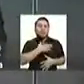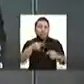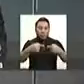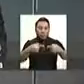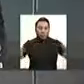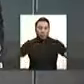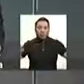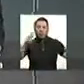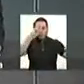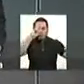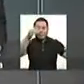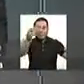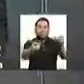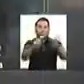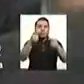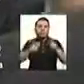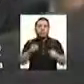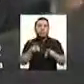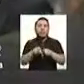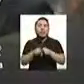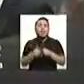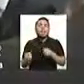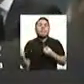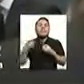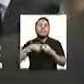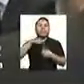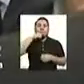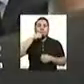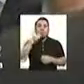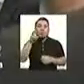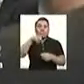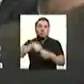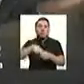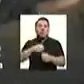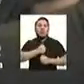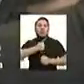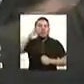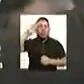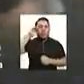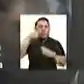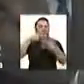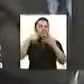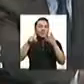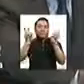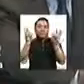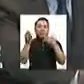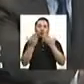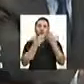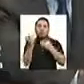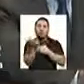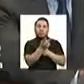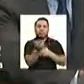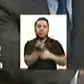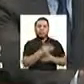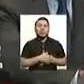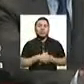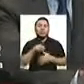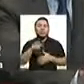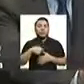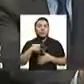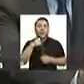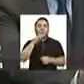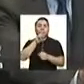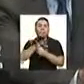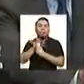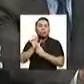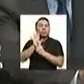frontera y en la participación de la mujer en las Fuerzas Armadas, entre otros puntos. Resaltar el compromiso